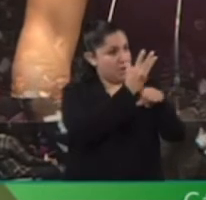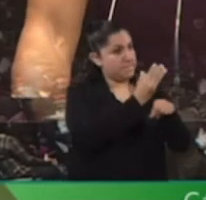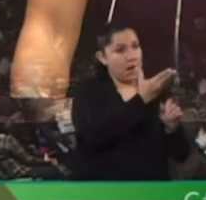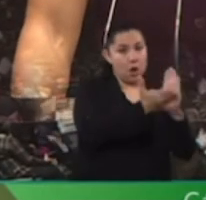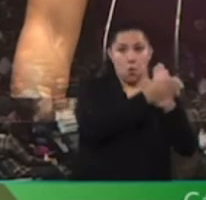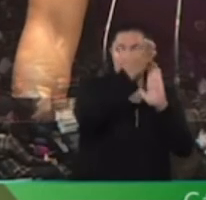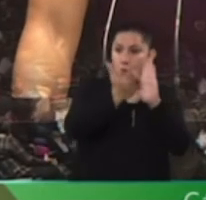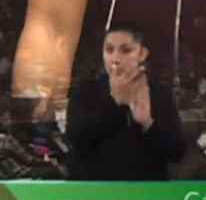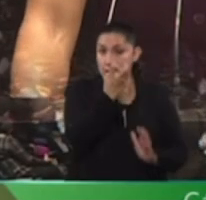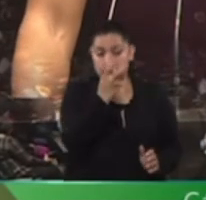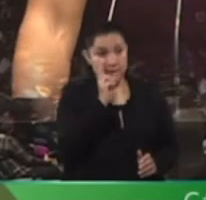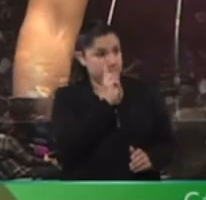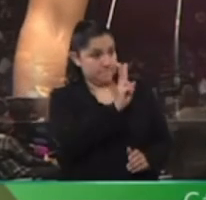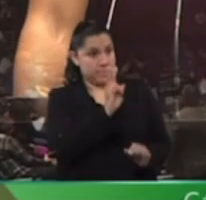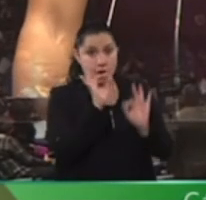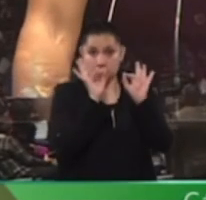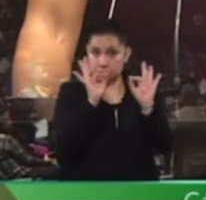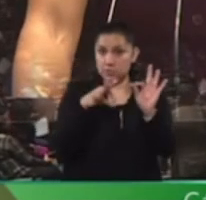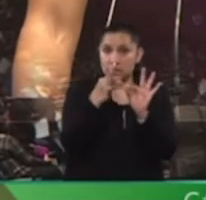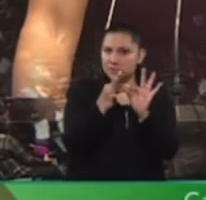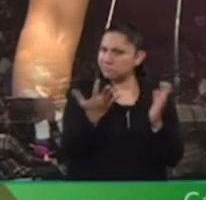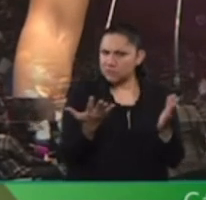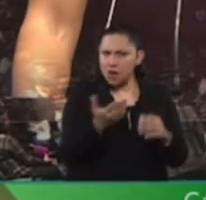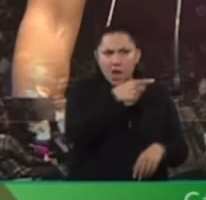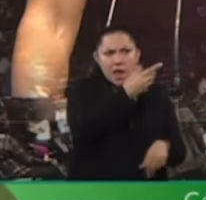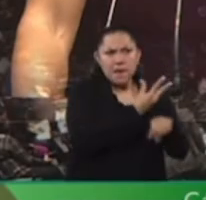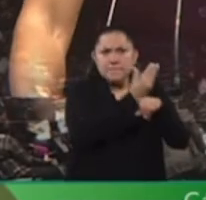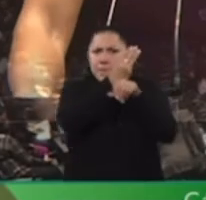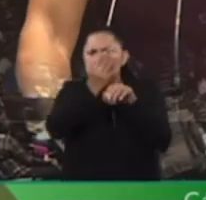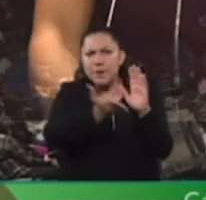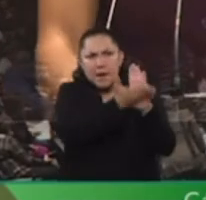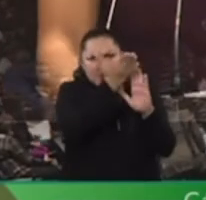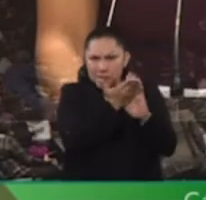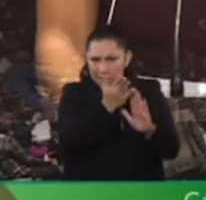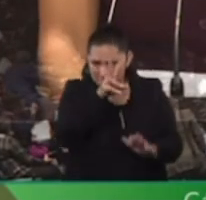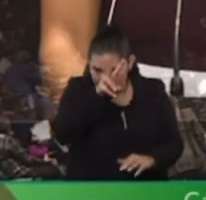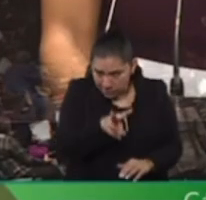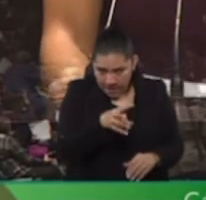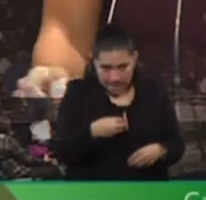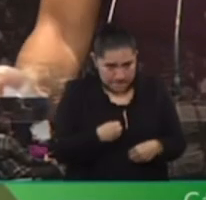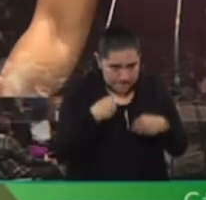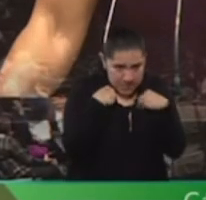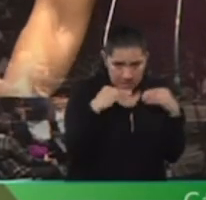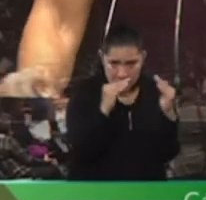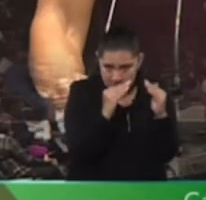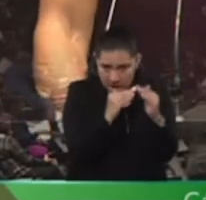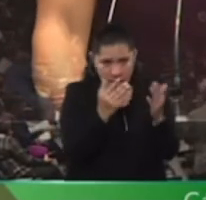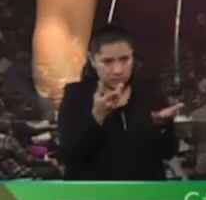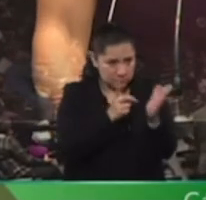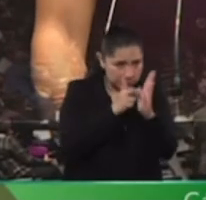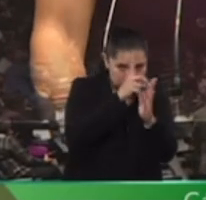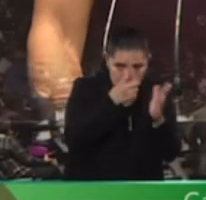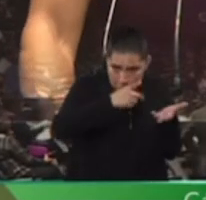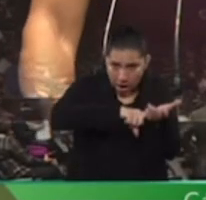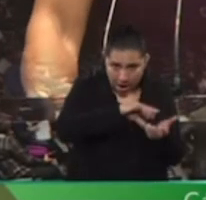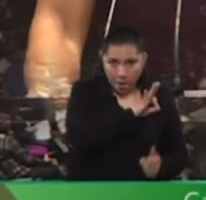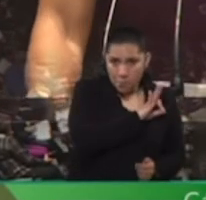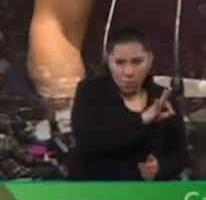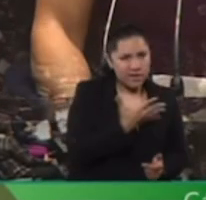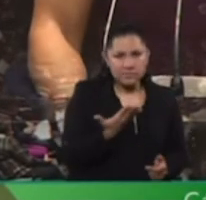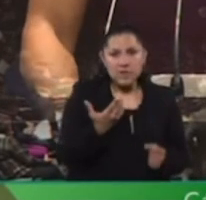disfuncional, inaccesible y desigual, como las viviendas fantasma que no fueron ni siquiera habitables. Debemos preguntarnos qué